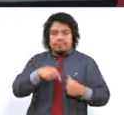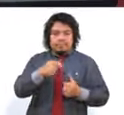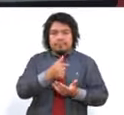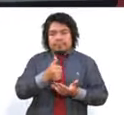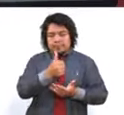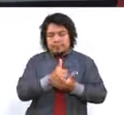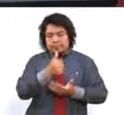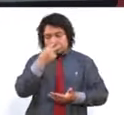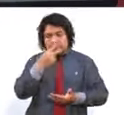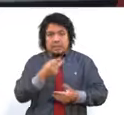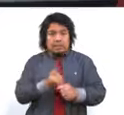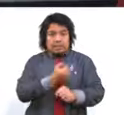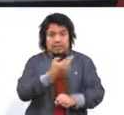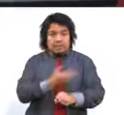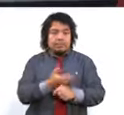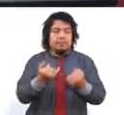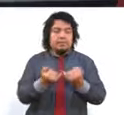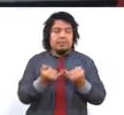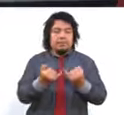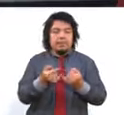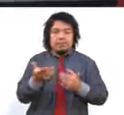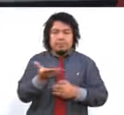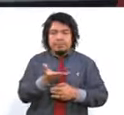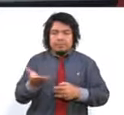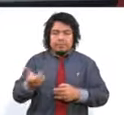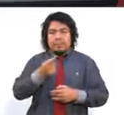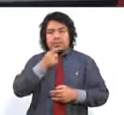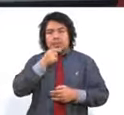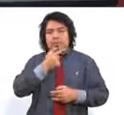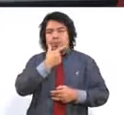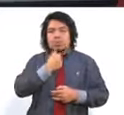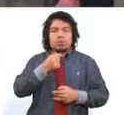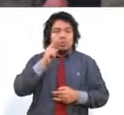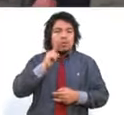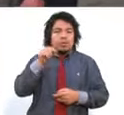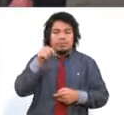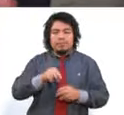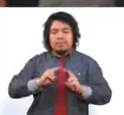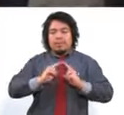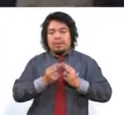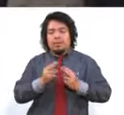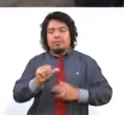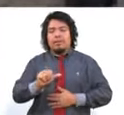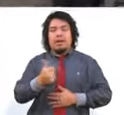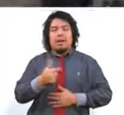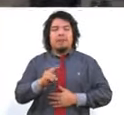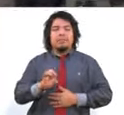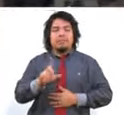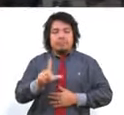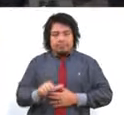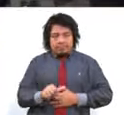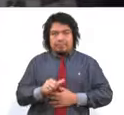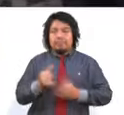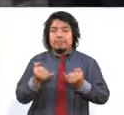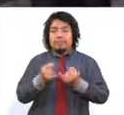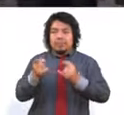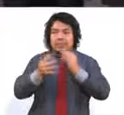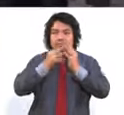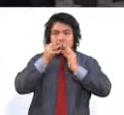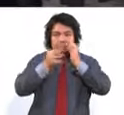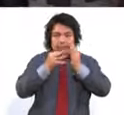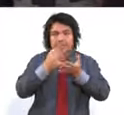Seguridad Ciudadana, así como a nuestras compañeras y compañeros policías, operadores de la Unidad Águila. Saludamos a los representantes de medios